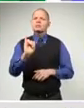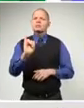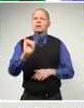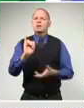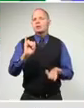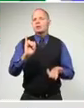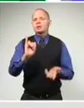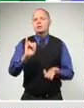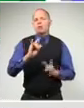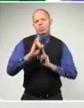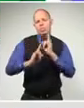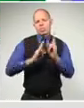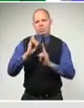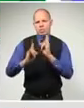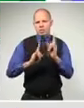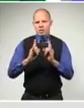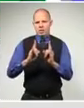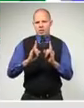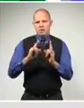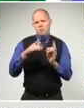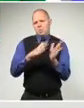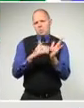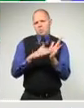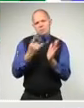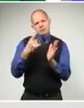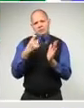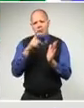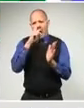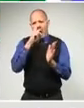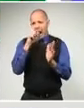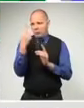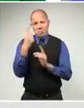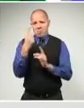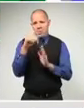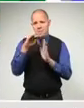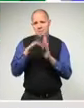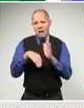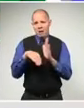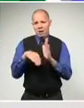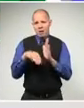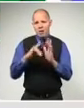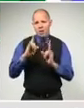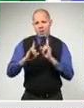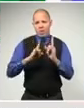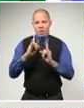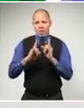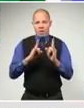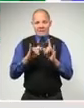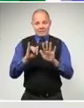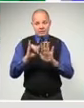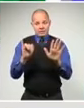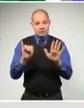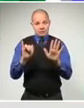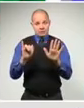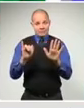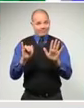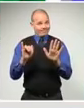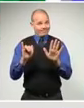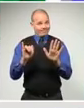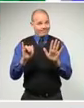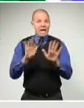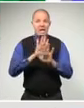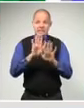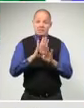año. Nuevamente, lo reiteramos, grupo de mucho riesgo. Y ya se acumulan